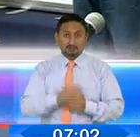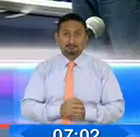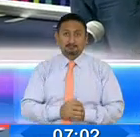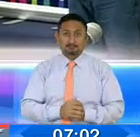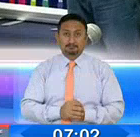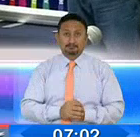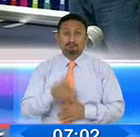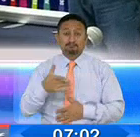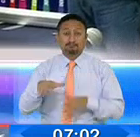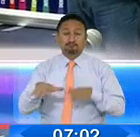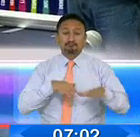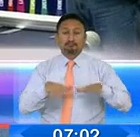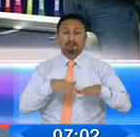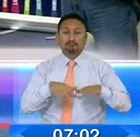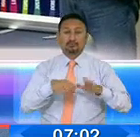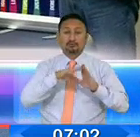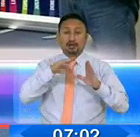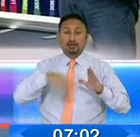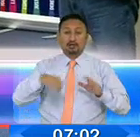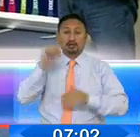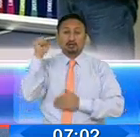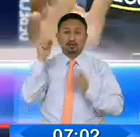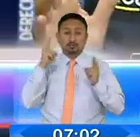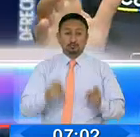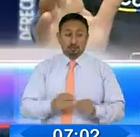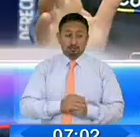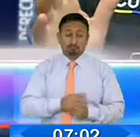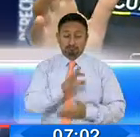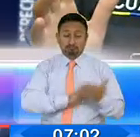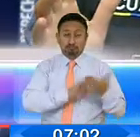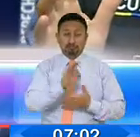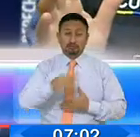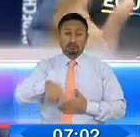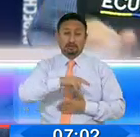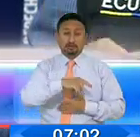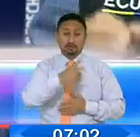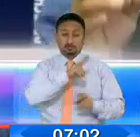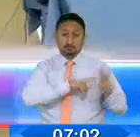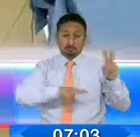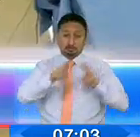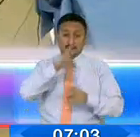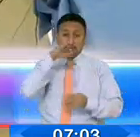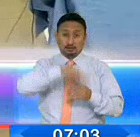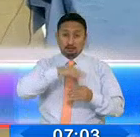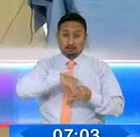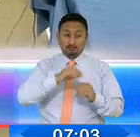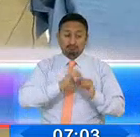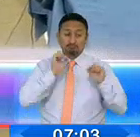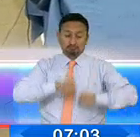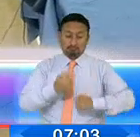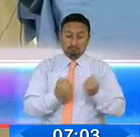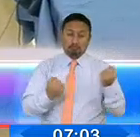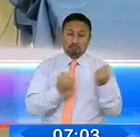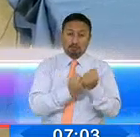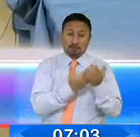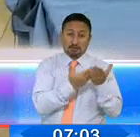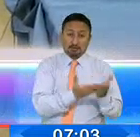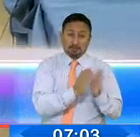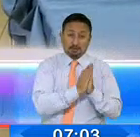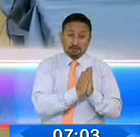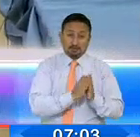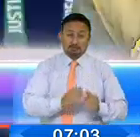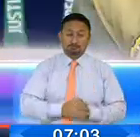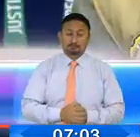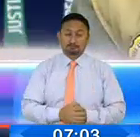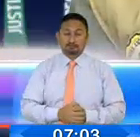la Coordinadora Andina de Derechos Humanos, que fue acreditada como observadora electoral, también se suma a la demanda de